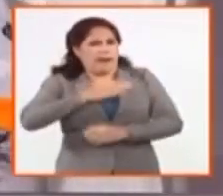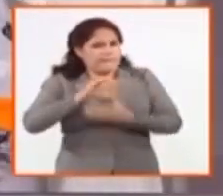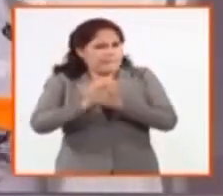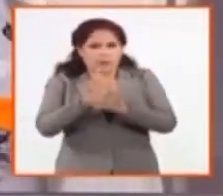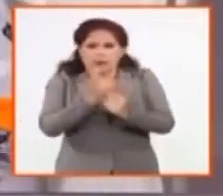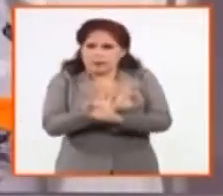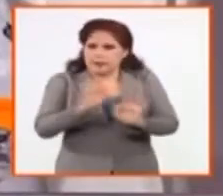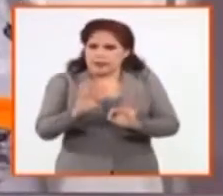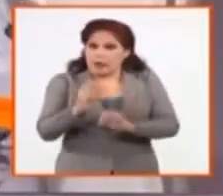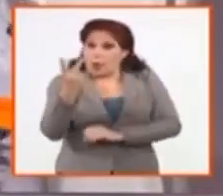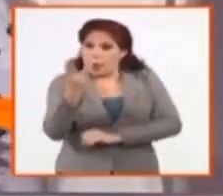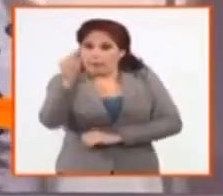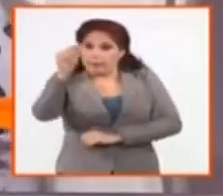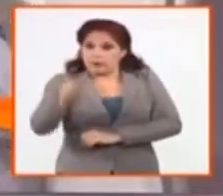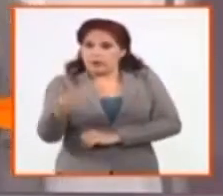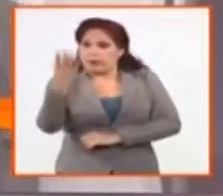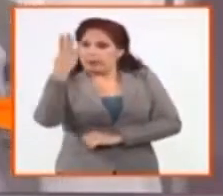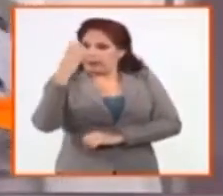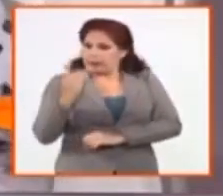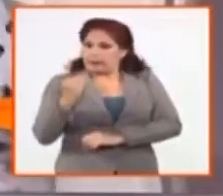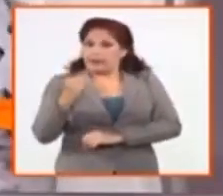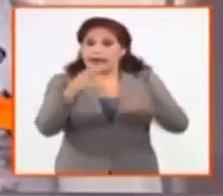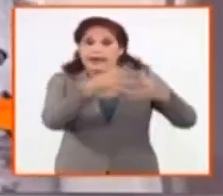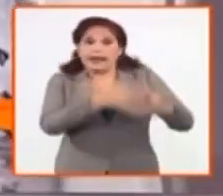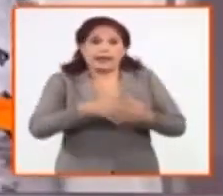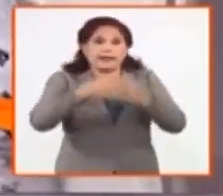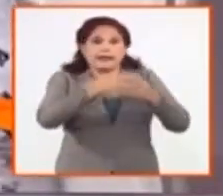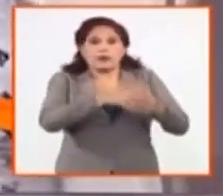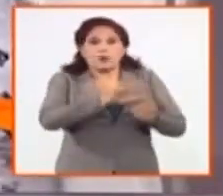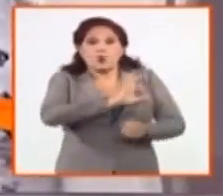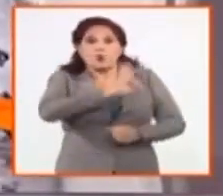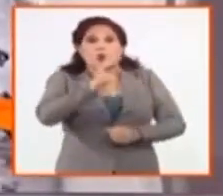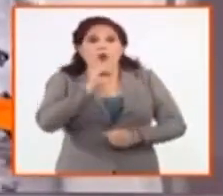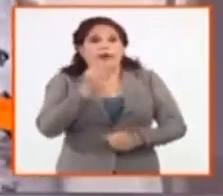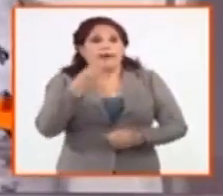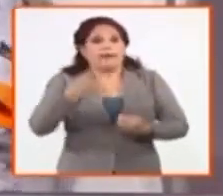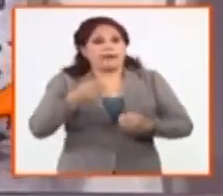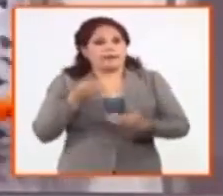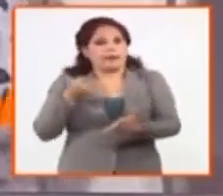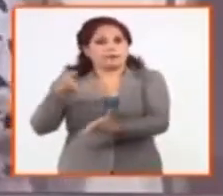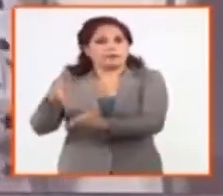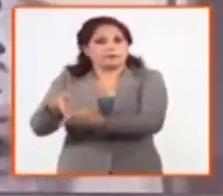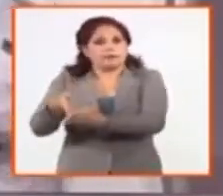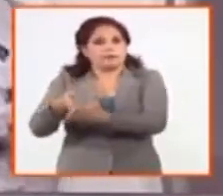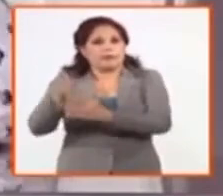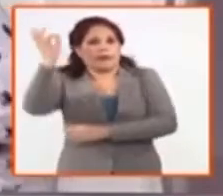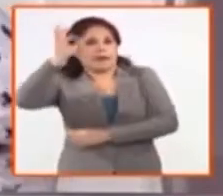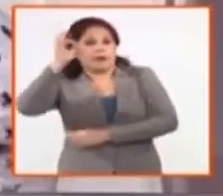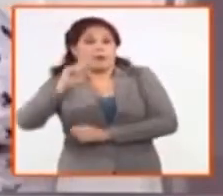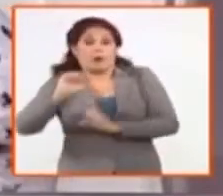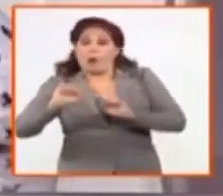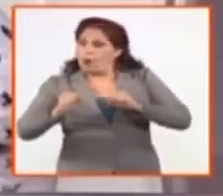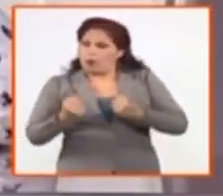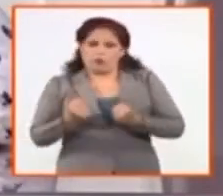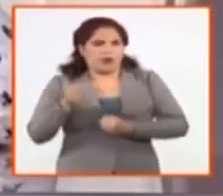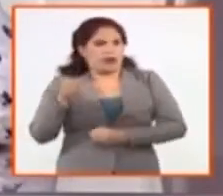primero que me dijeron fue, Estados Unidos nunca debió entrar a Afganistán, pero Estados Unidos tenía que entrar a Afganistán.